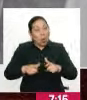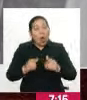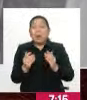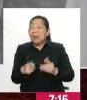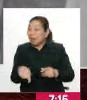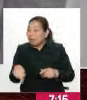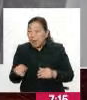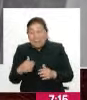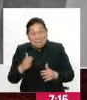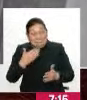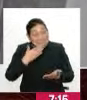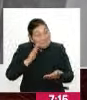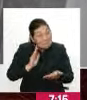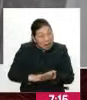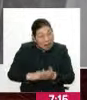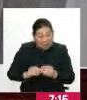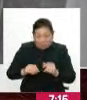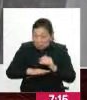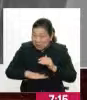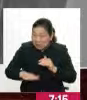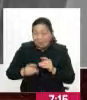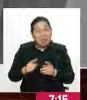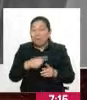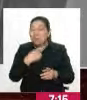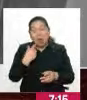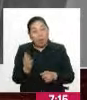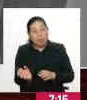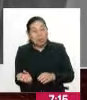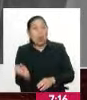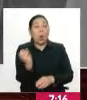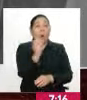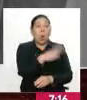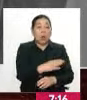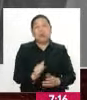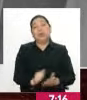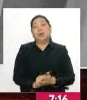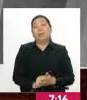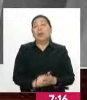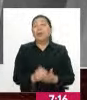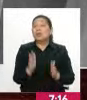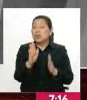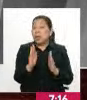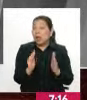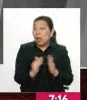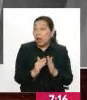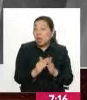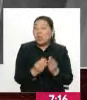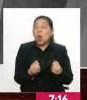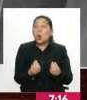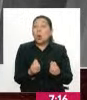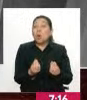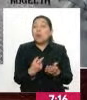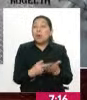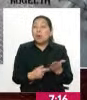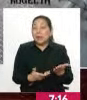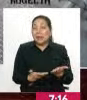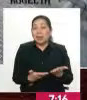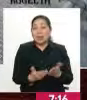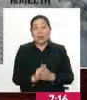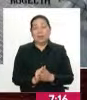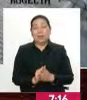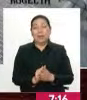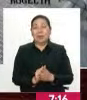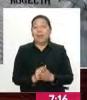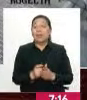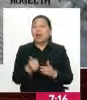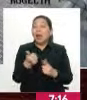reubicar estos centros, claro. Estos centros básicos, ¿no? Y si son viviendas, obviamente tiene que haber una orientación, cómo es que